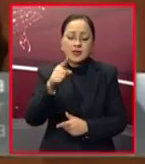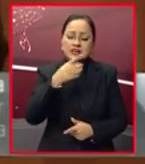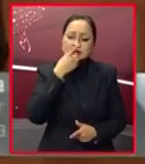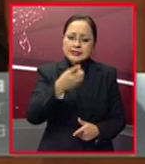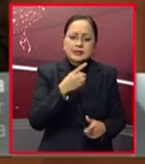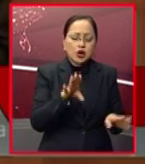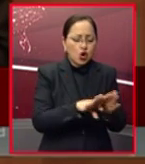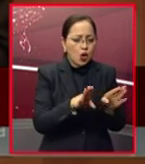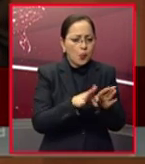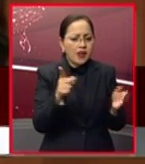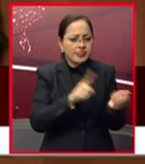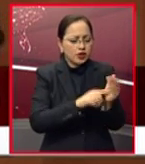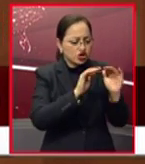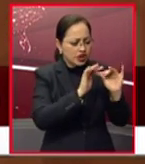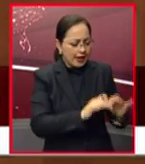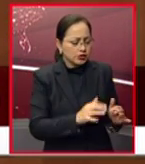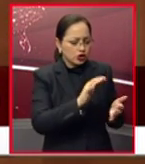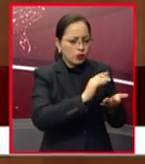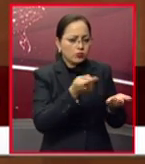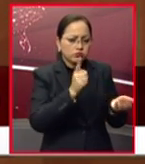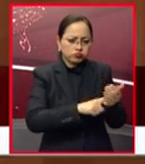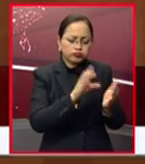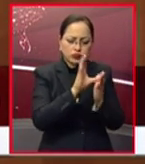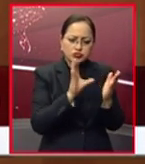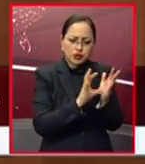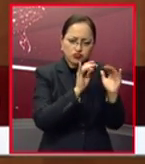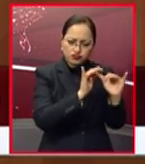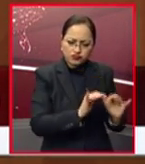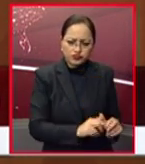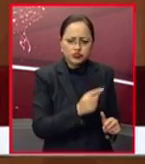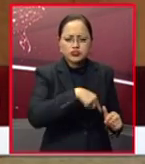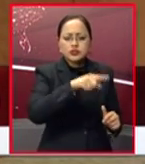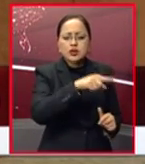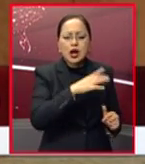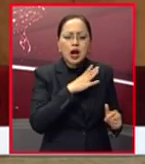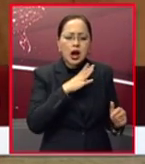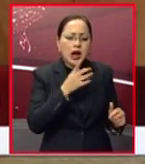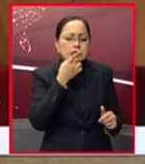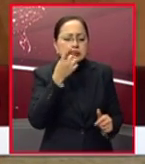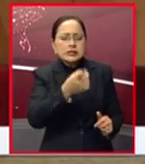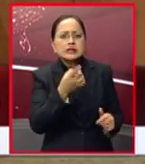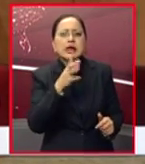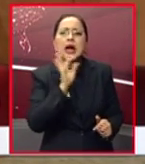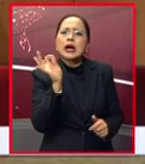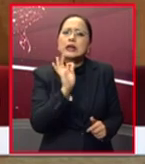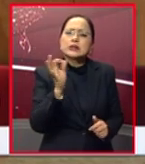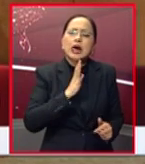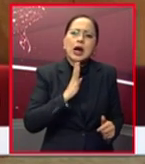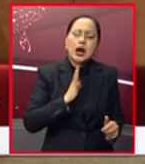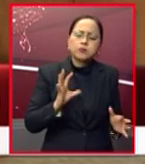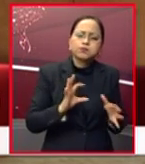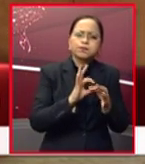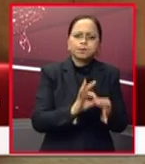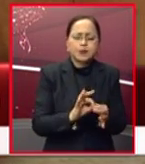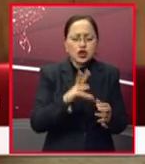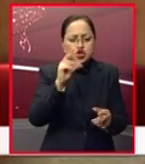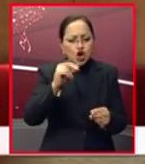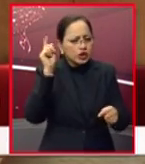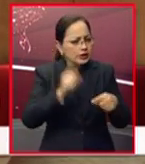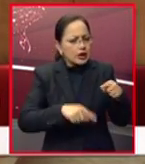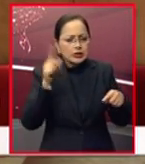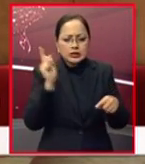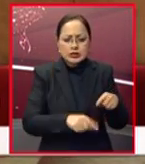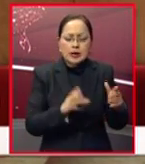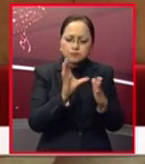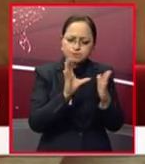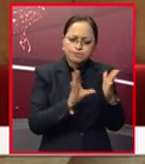versatilidad y dinamismo del texto constitucional que permite realizar las adecuaciones necesarias para responder a la realidad nacional sin quebrantar la esencia de